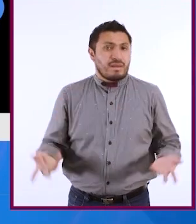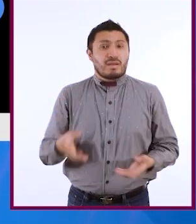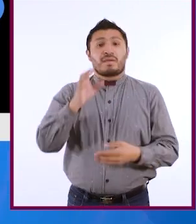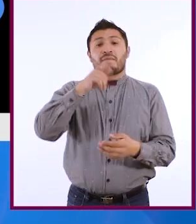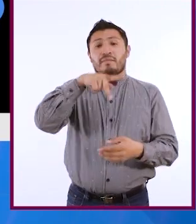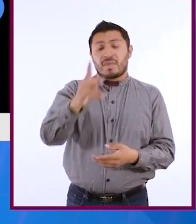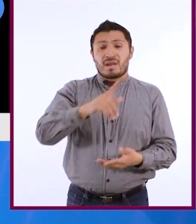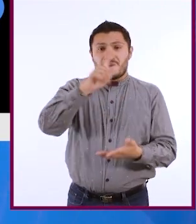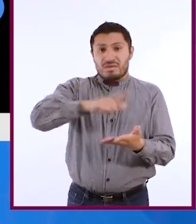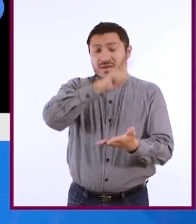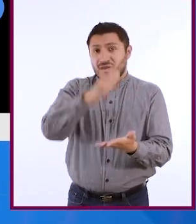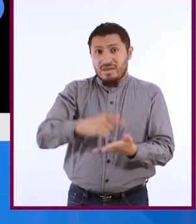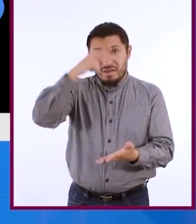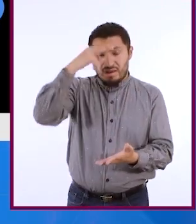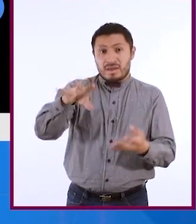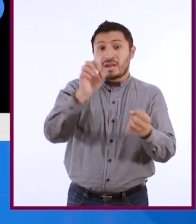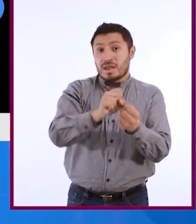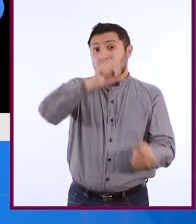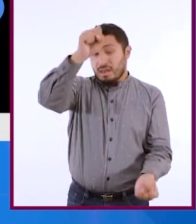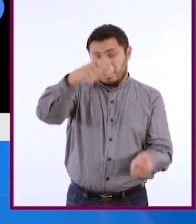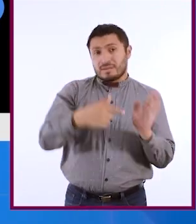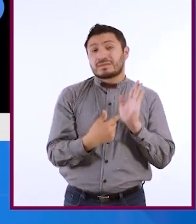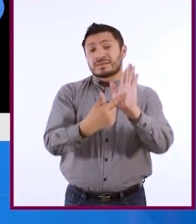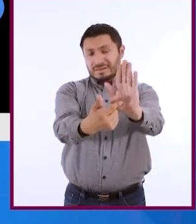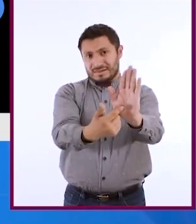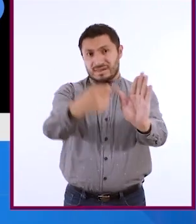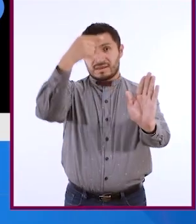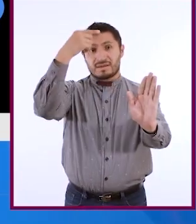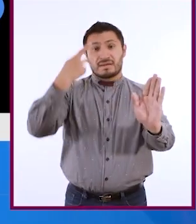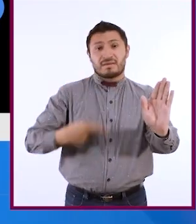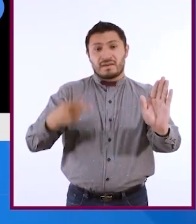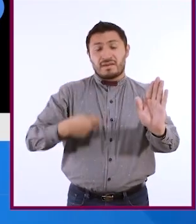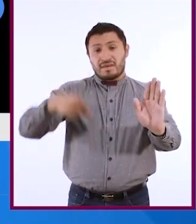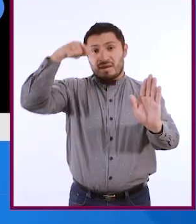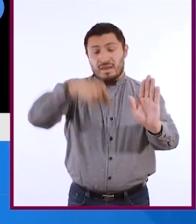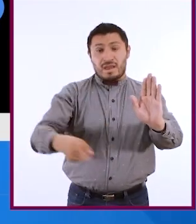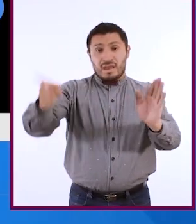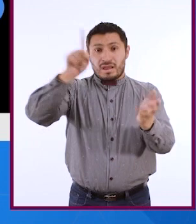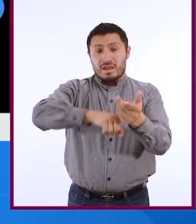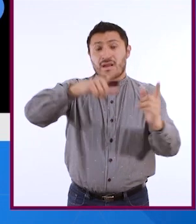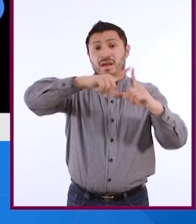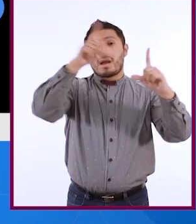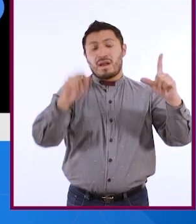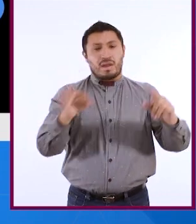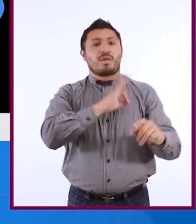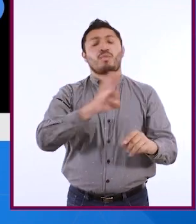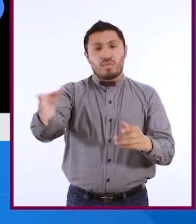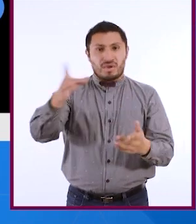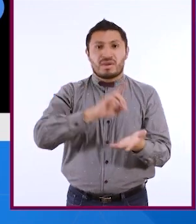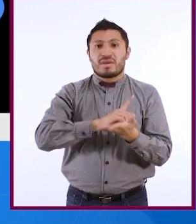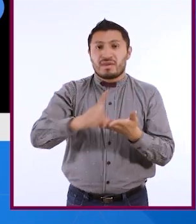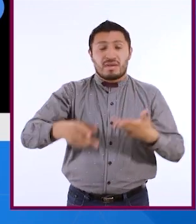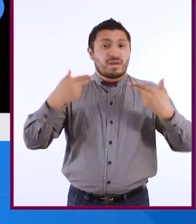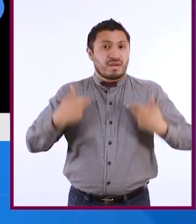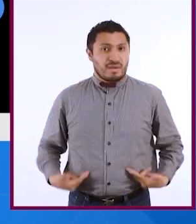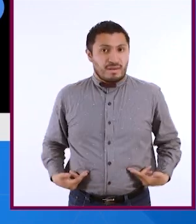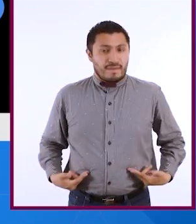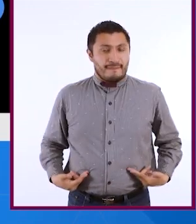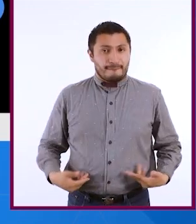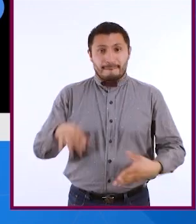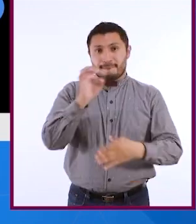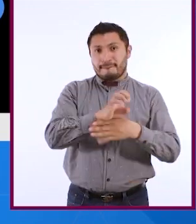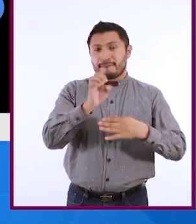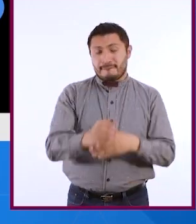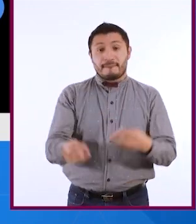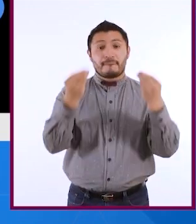cuando la legislación mexicana y la Constitución pues señalan que las personas que están en territorio mexicano también tienen derechos humanos, ¿no? Entonces